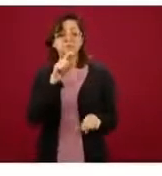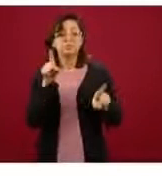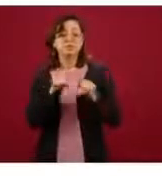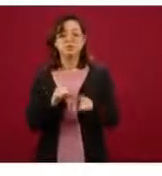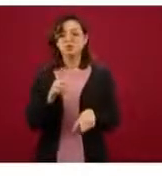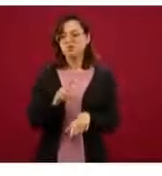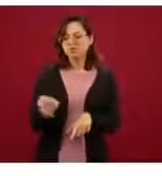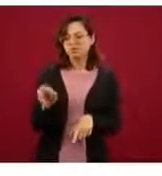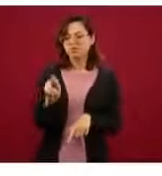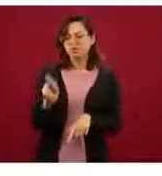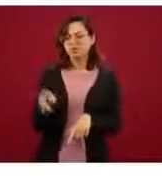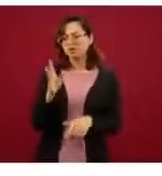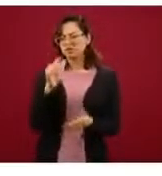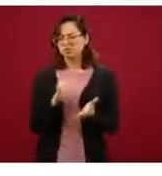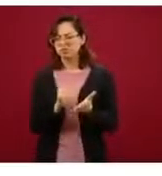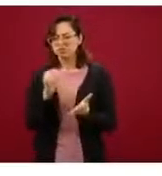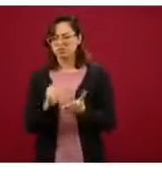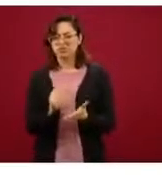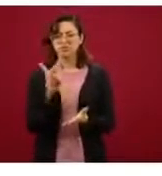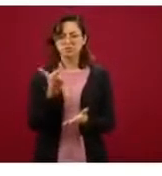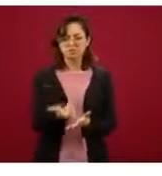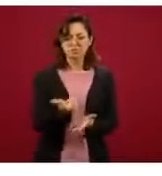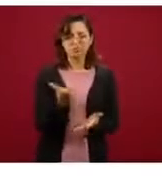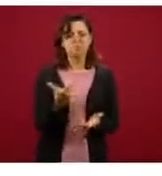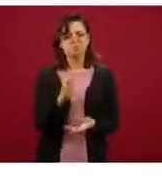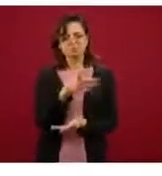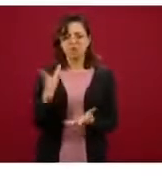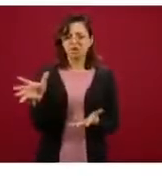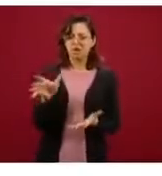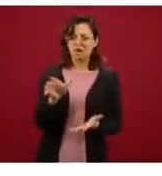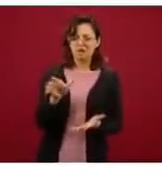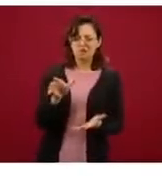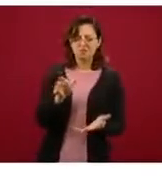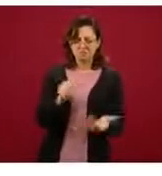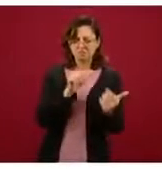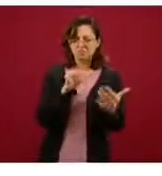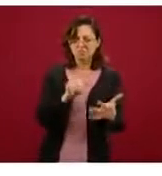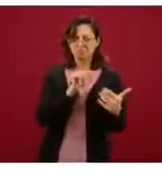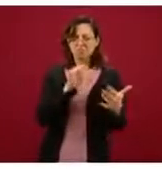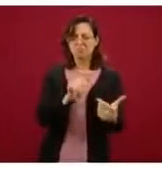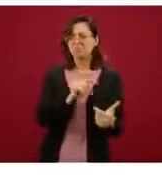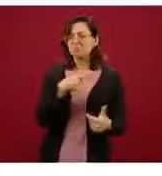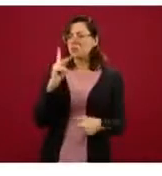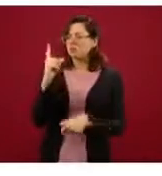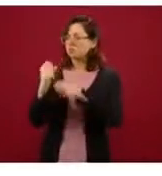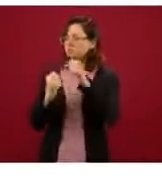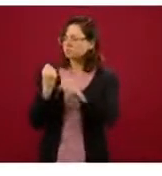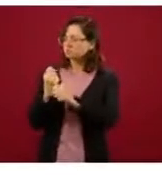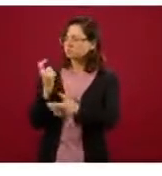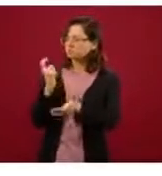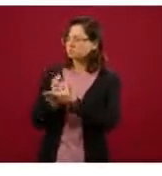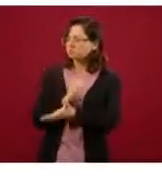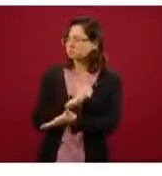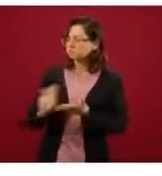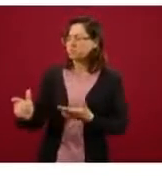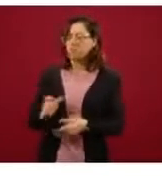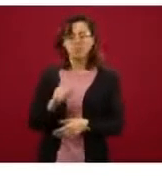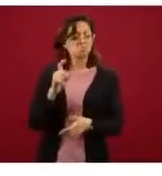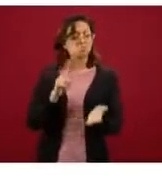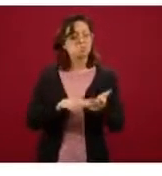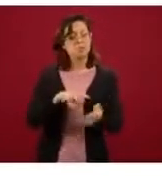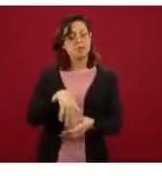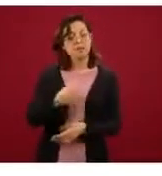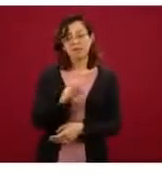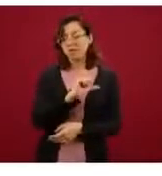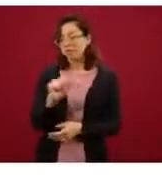282 millones de pesos, fiscalmente no presentan declaraciones anuales de los ejercicios